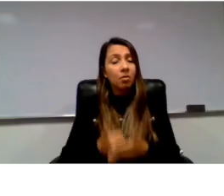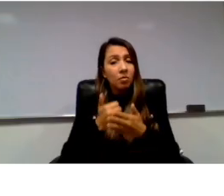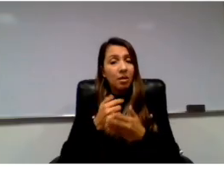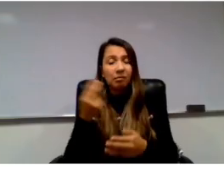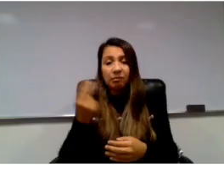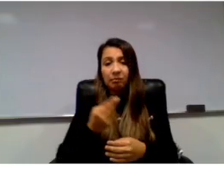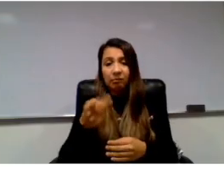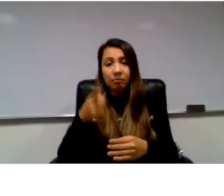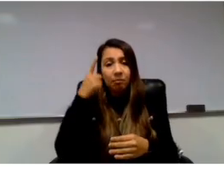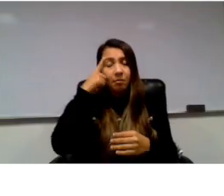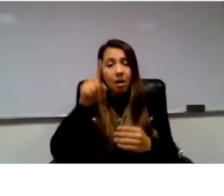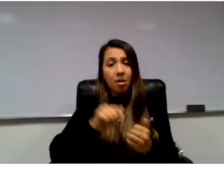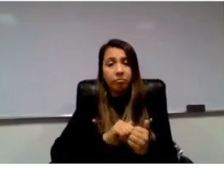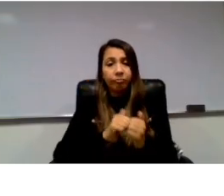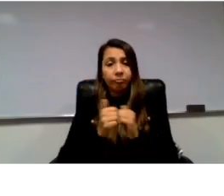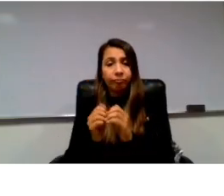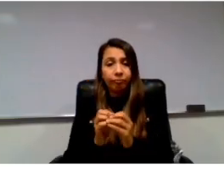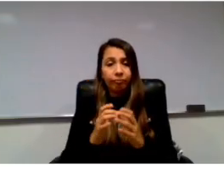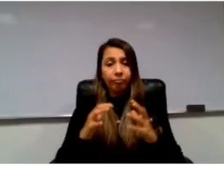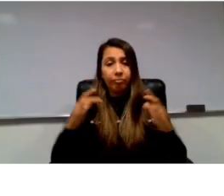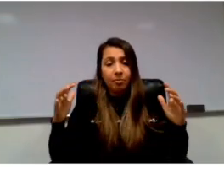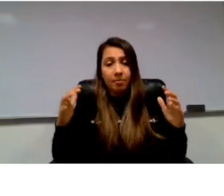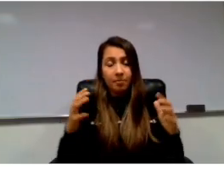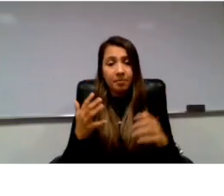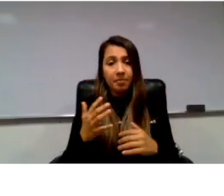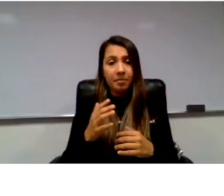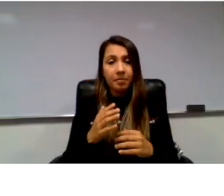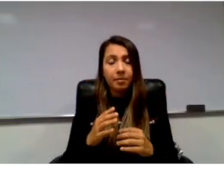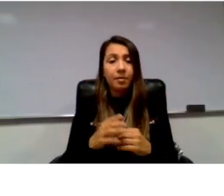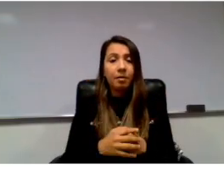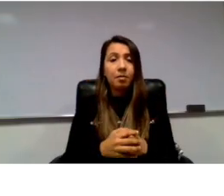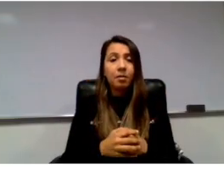nuestra fisiología, ¿no? Entonces,